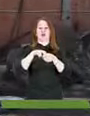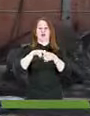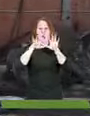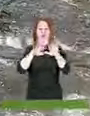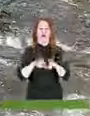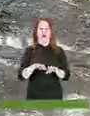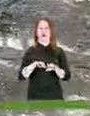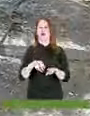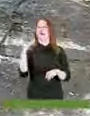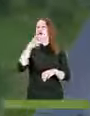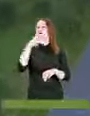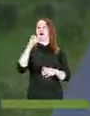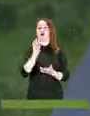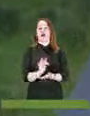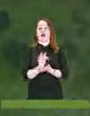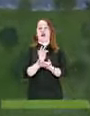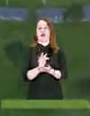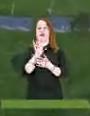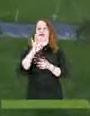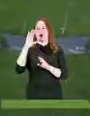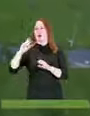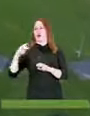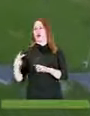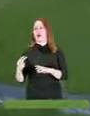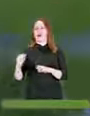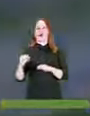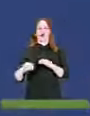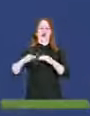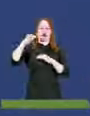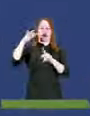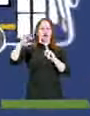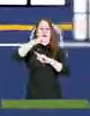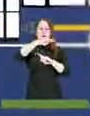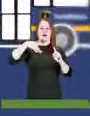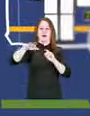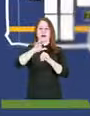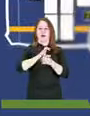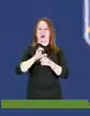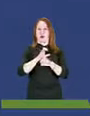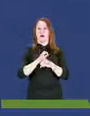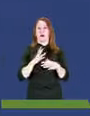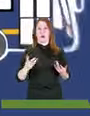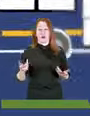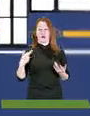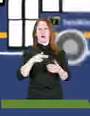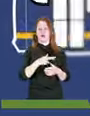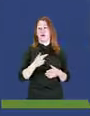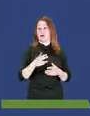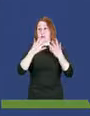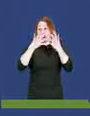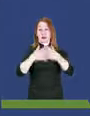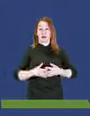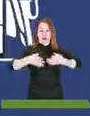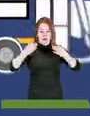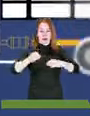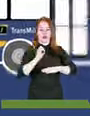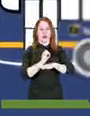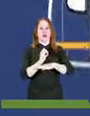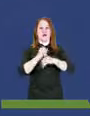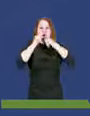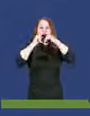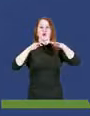100 toneladas anuales de material particulado al aire de la ciudad. Constituimos la empresa operadora pública que permitirá aumentar